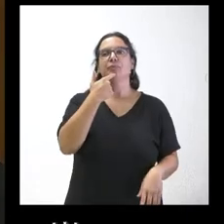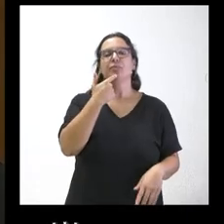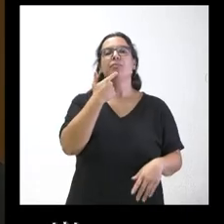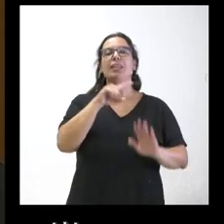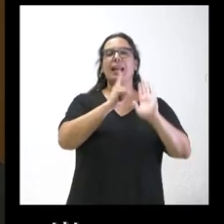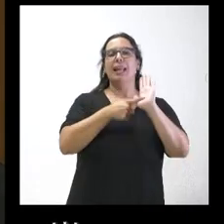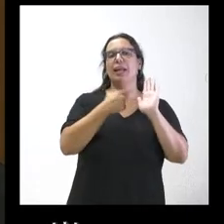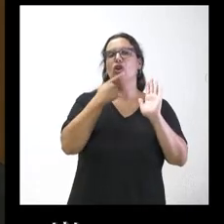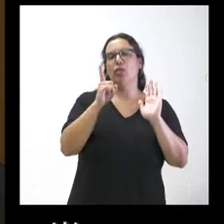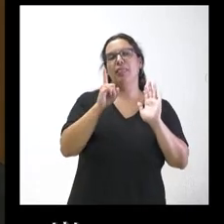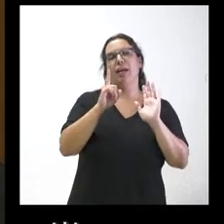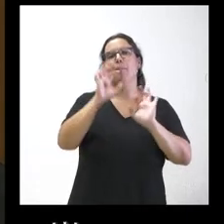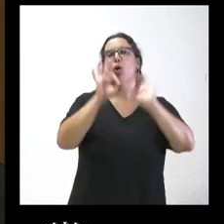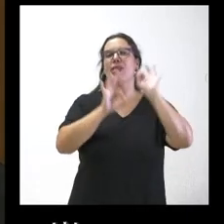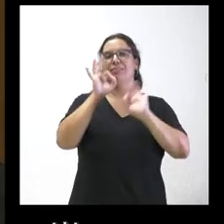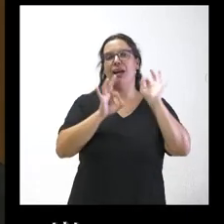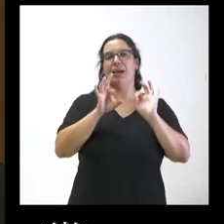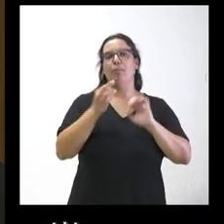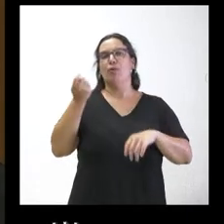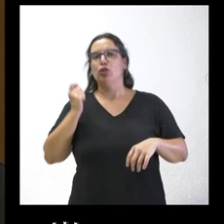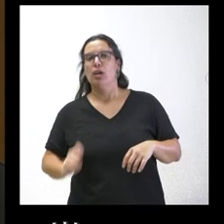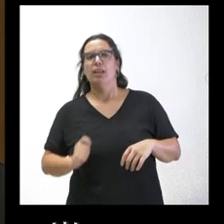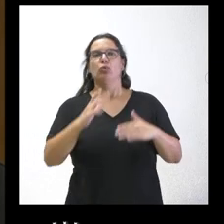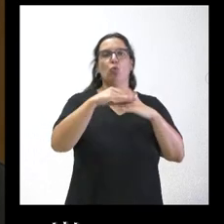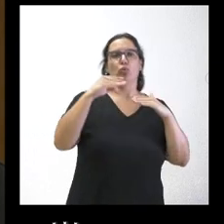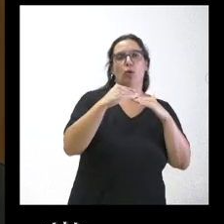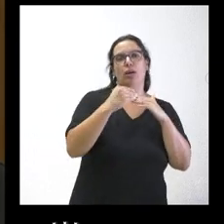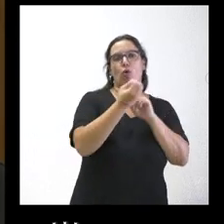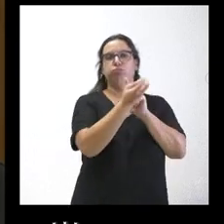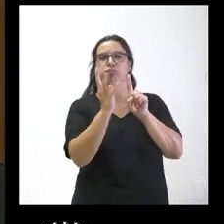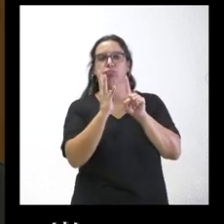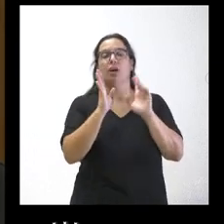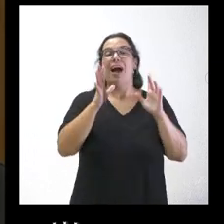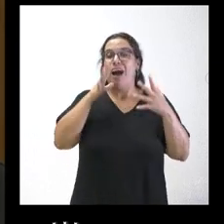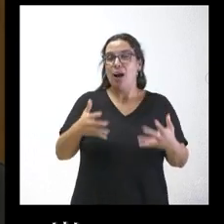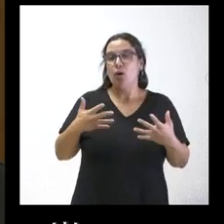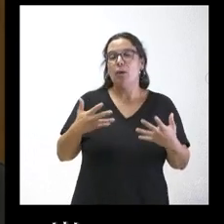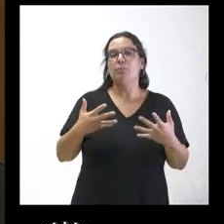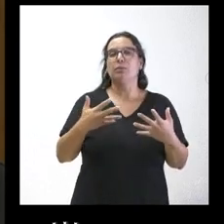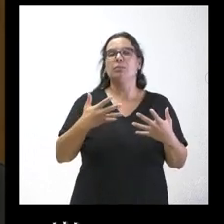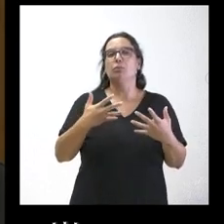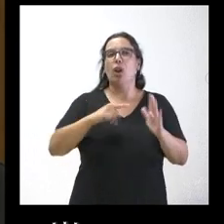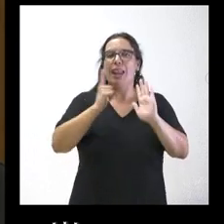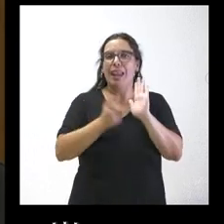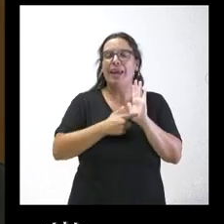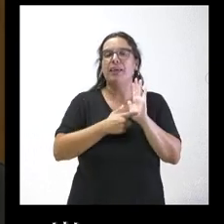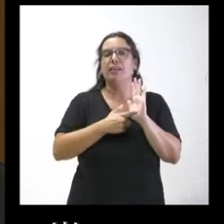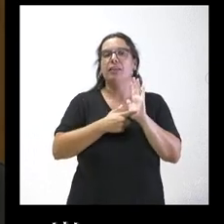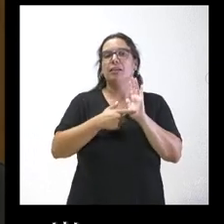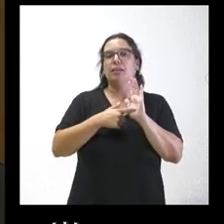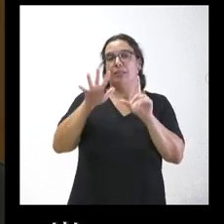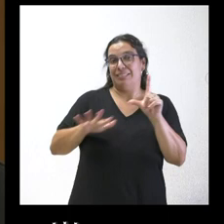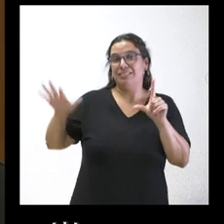no habla de ratios no sé si nos puede explicar En cuánto está la ratio en estos en estos